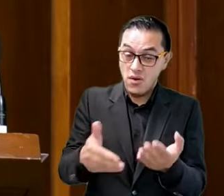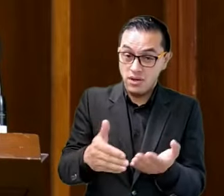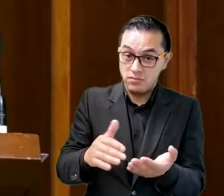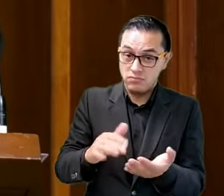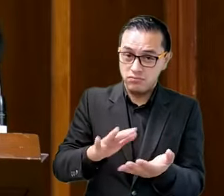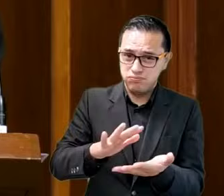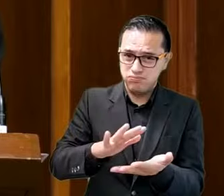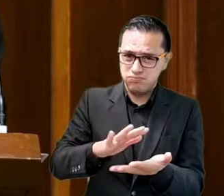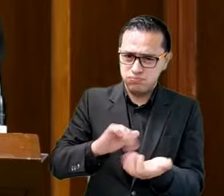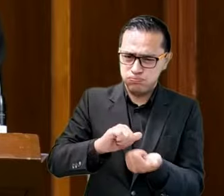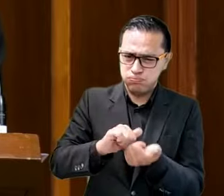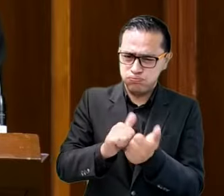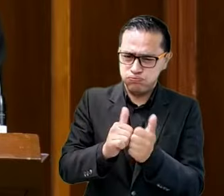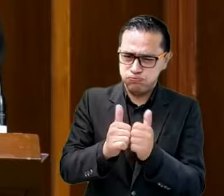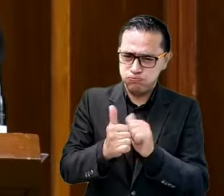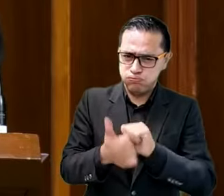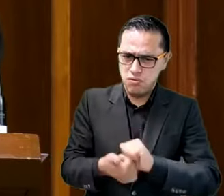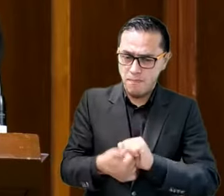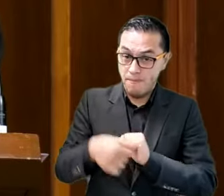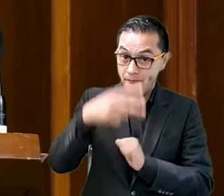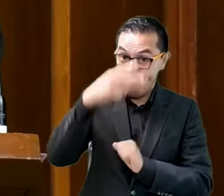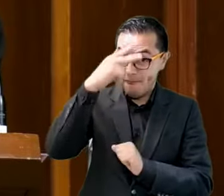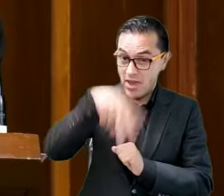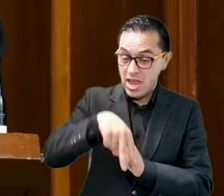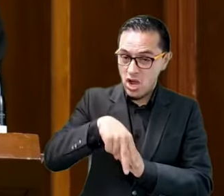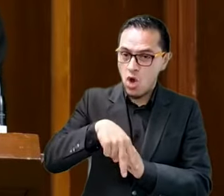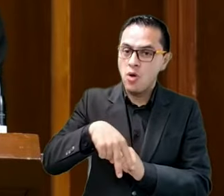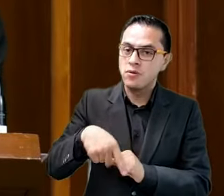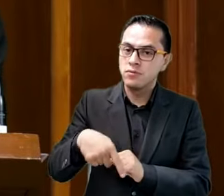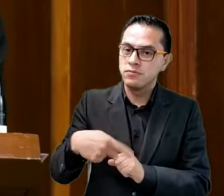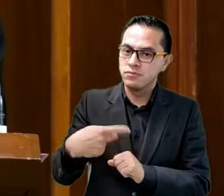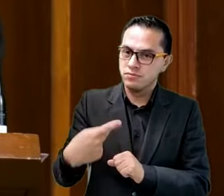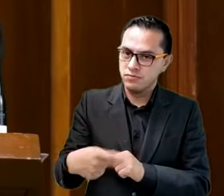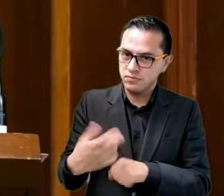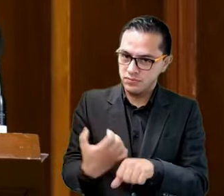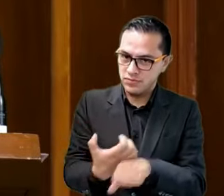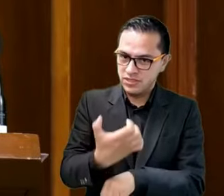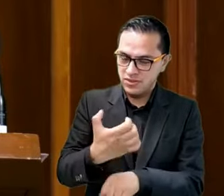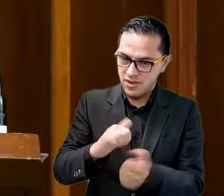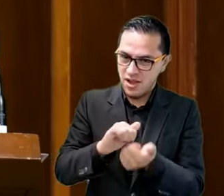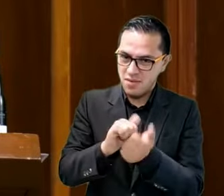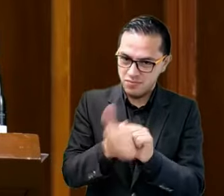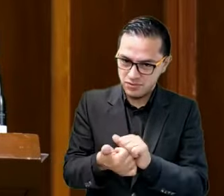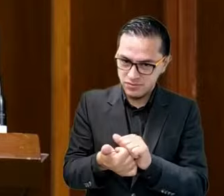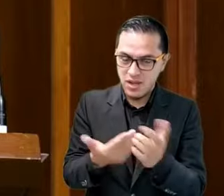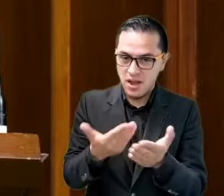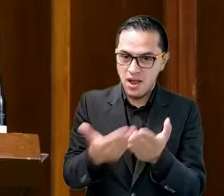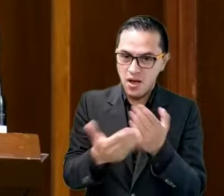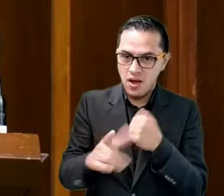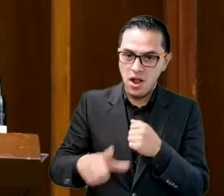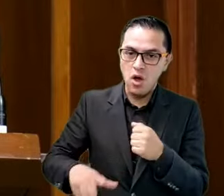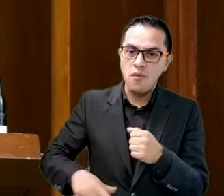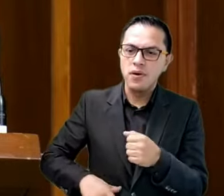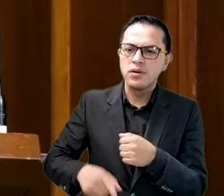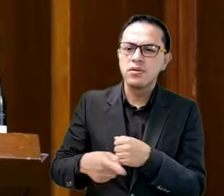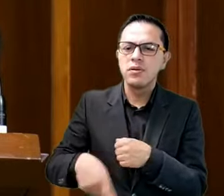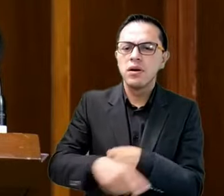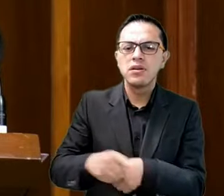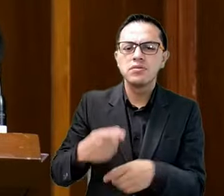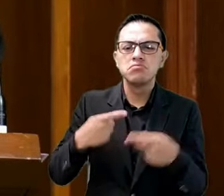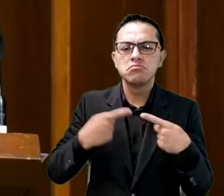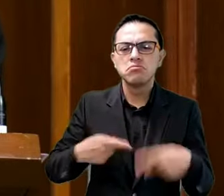de México y de nuestra entidad con gobiernos Con los principios de cercanía al